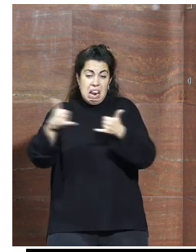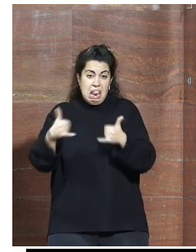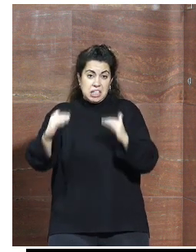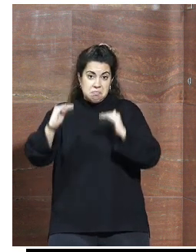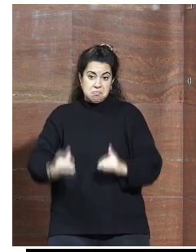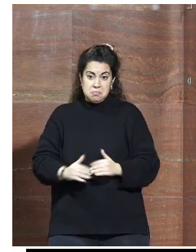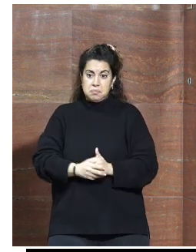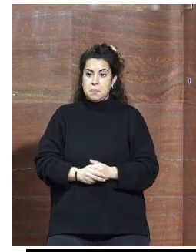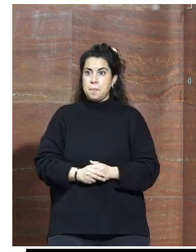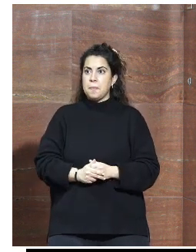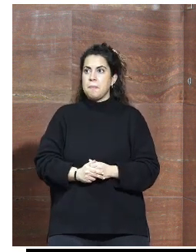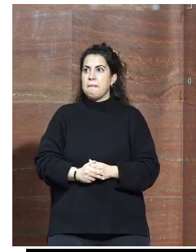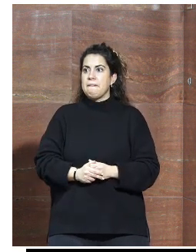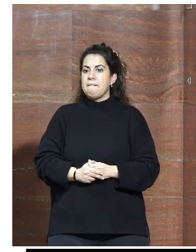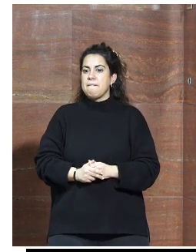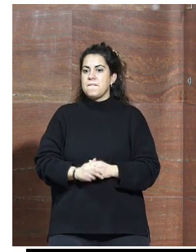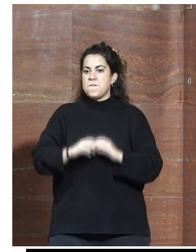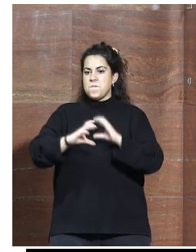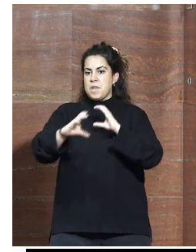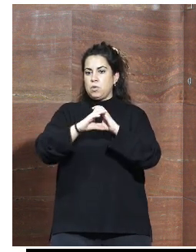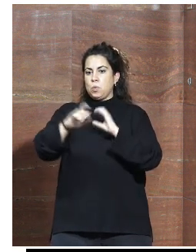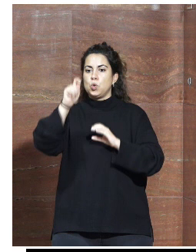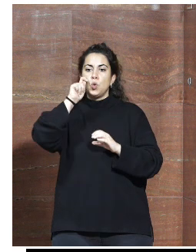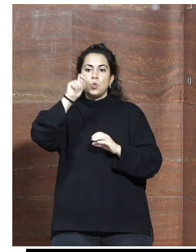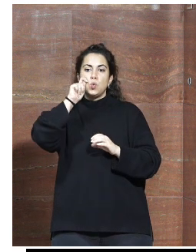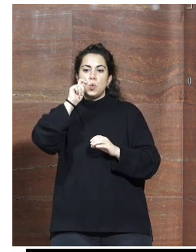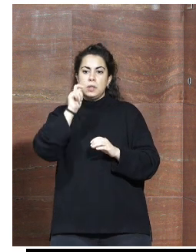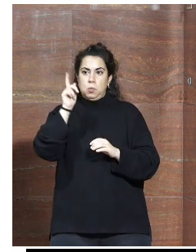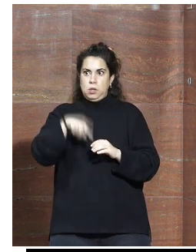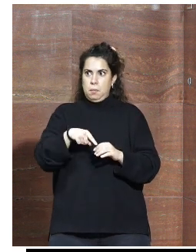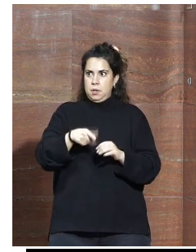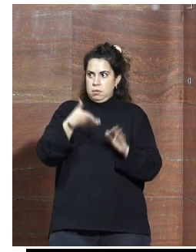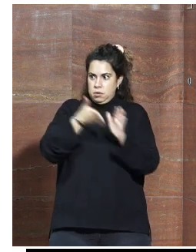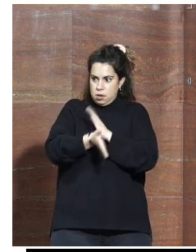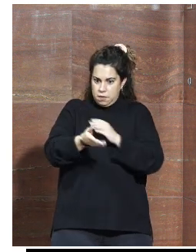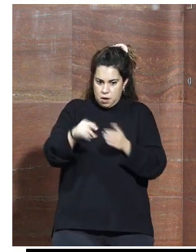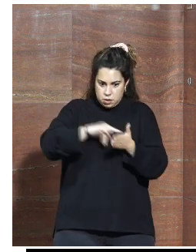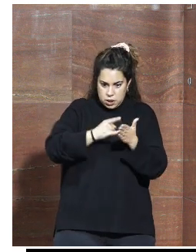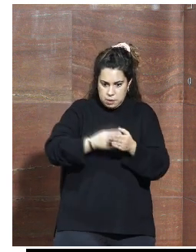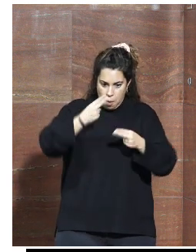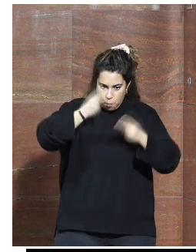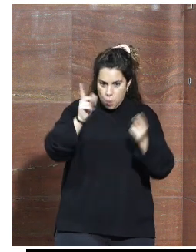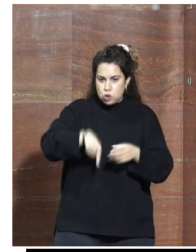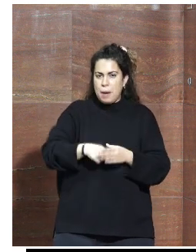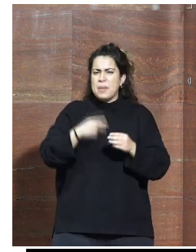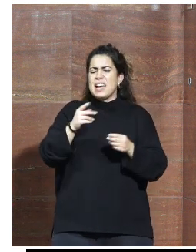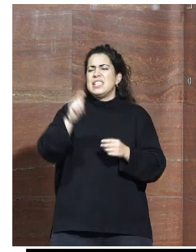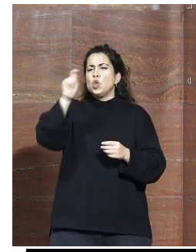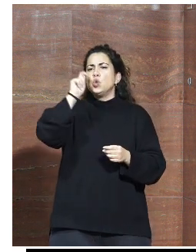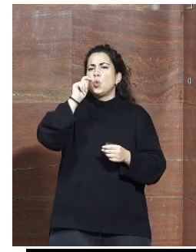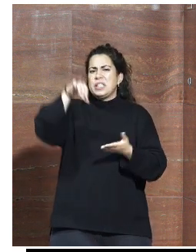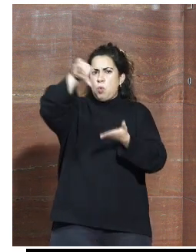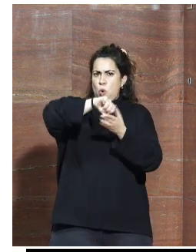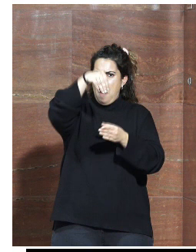Bueno, el sistema el turismo urbano, también es que es un sistema público, el turismo urbano. Entonces,